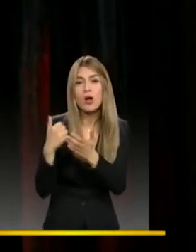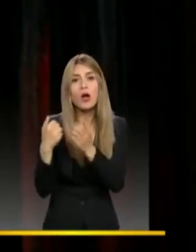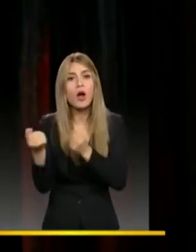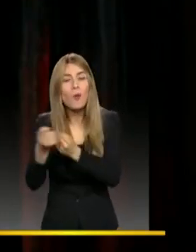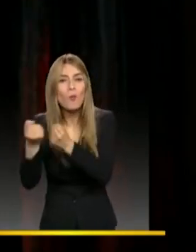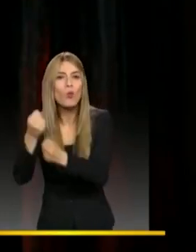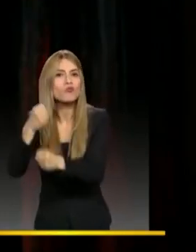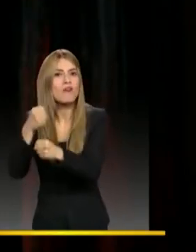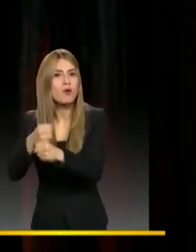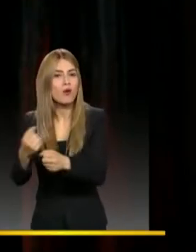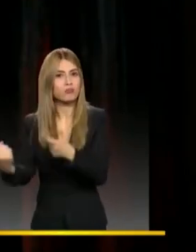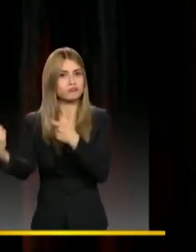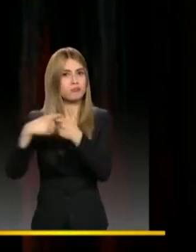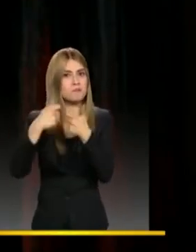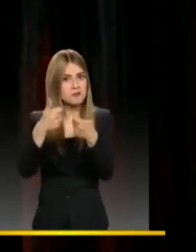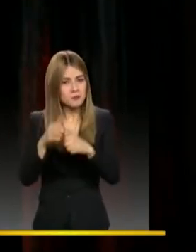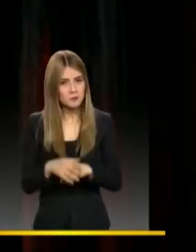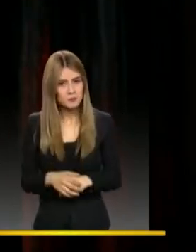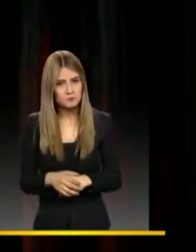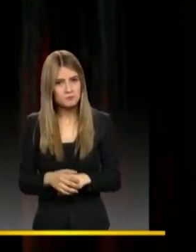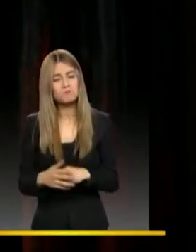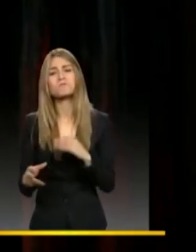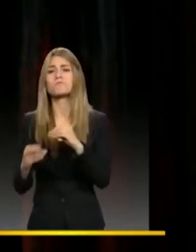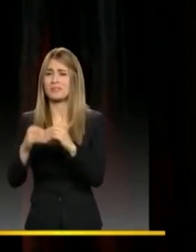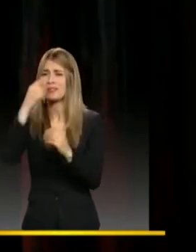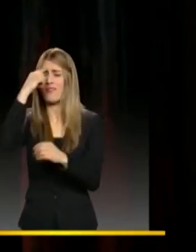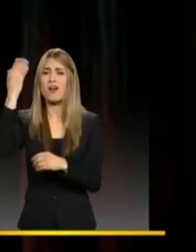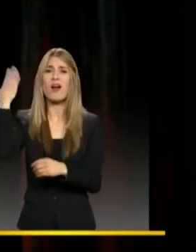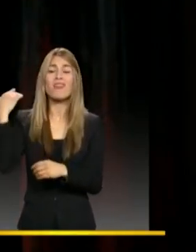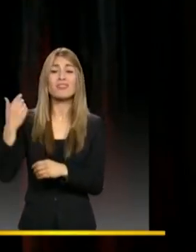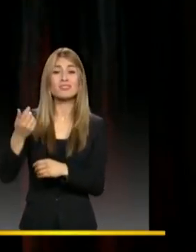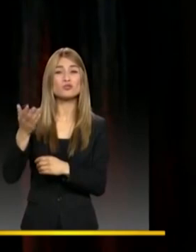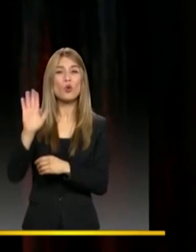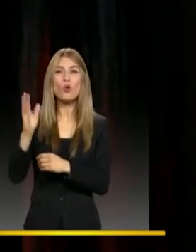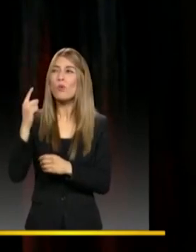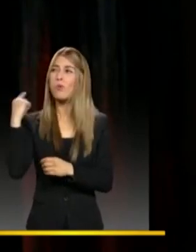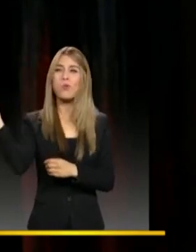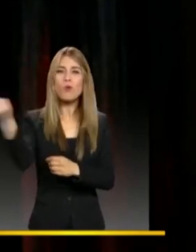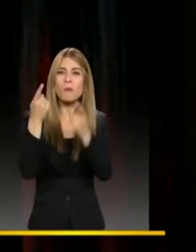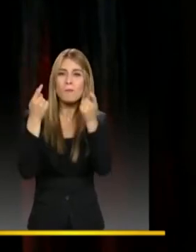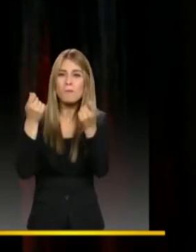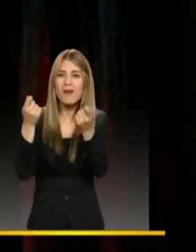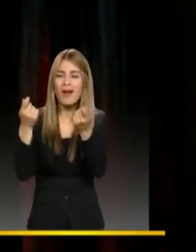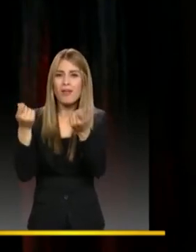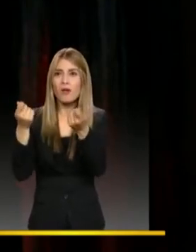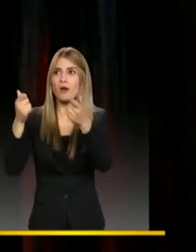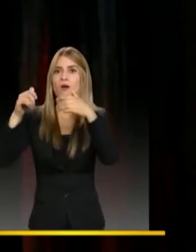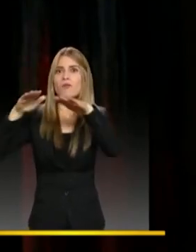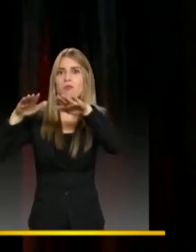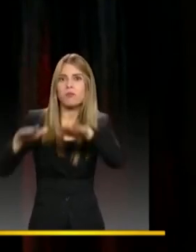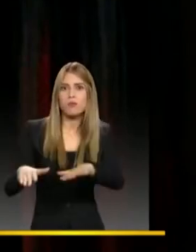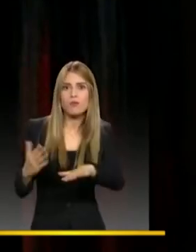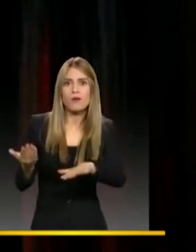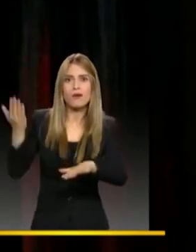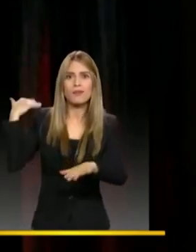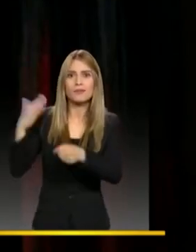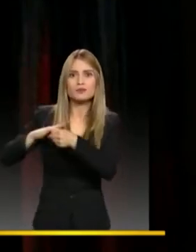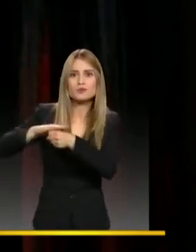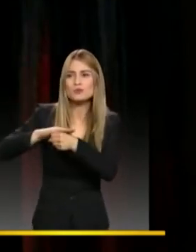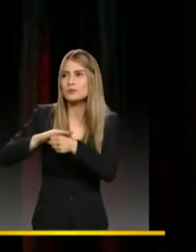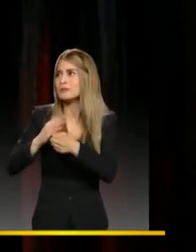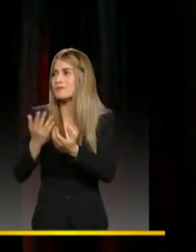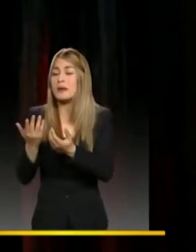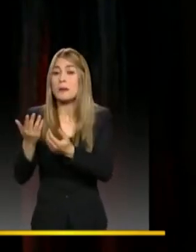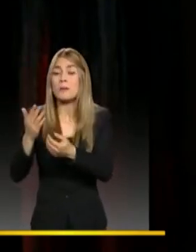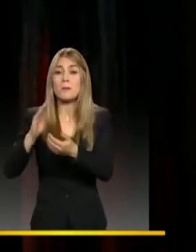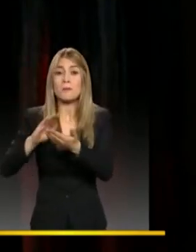muchos dolores de cabeza, volvió a caer al 4%. También le dimos un nuevo impulso a la